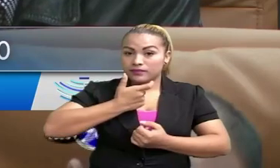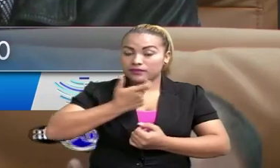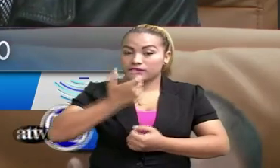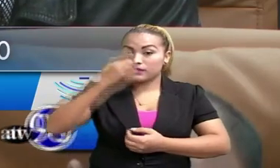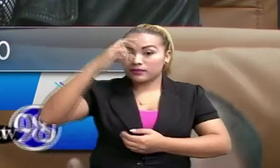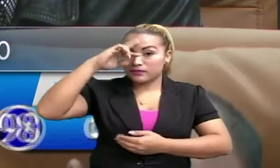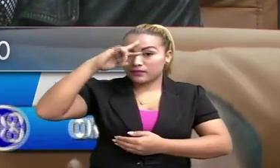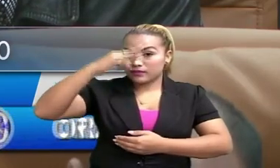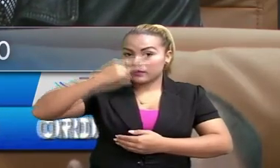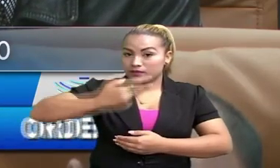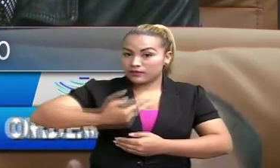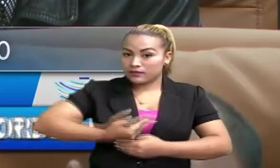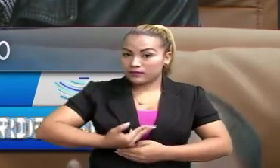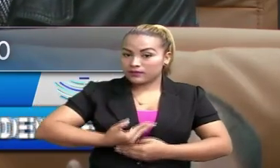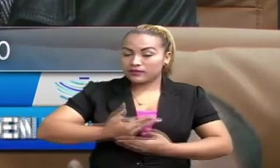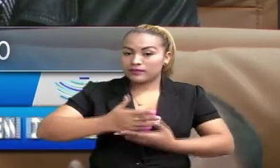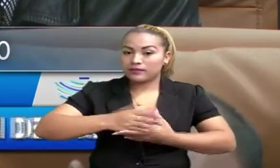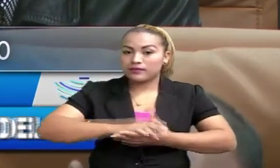responsable,